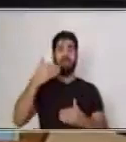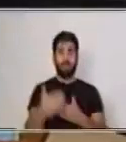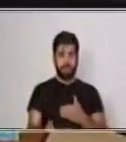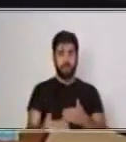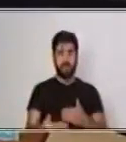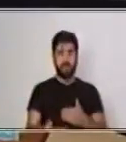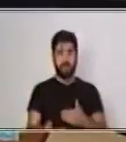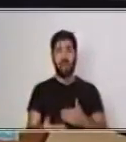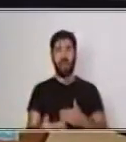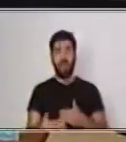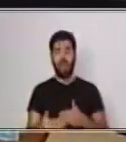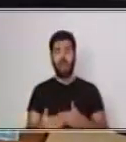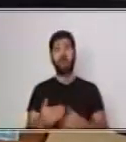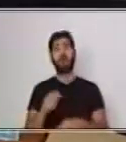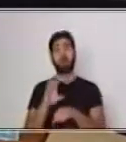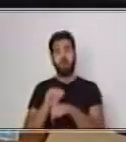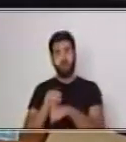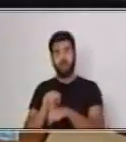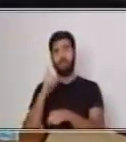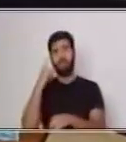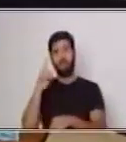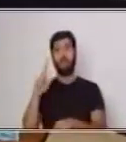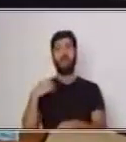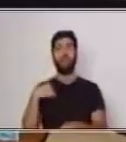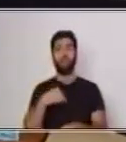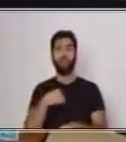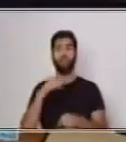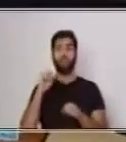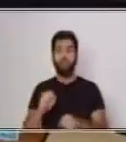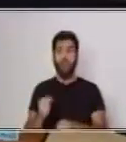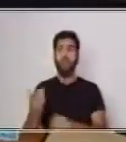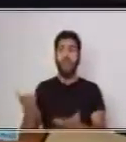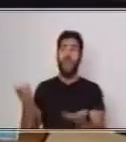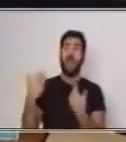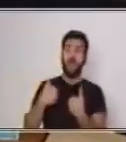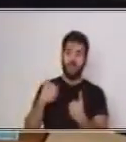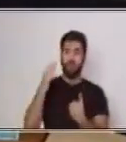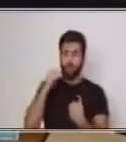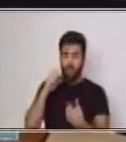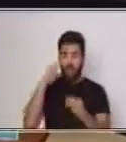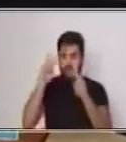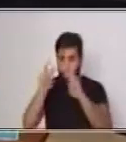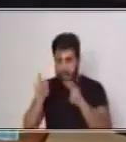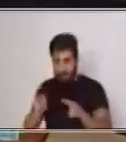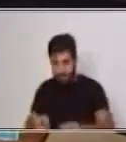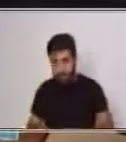secundarias nos van a permitir que nosotros analicemos el resto del párrafo.